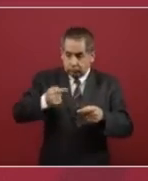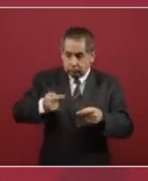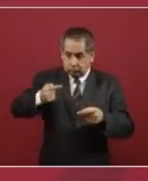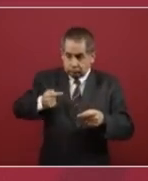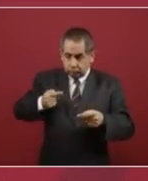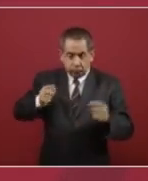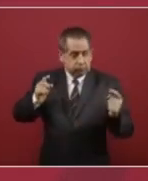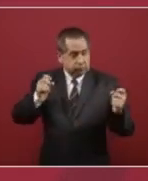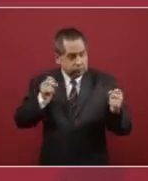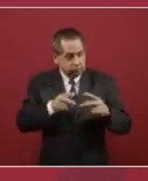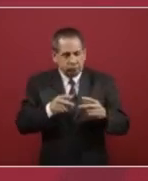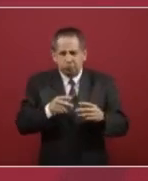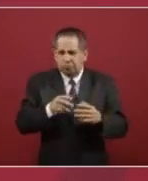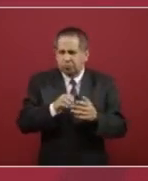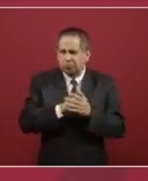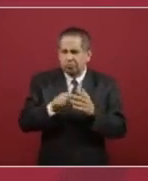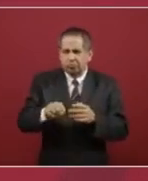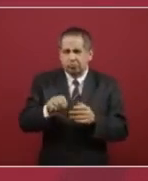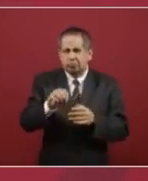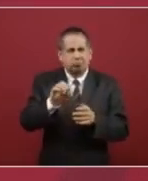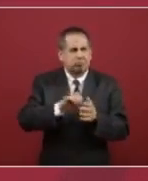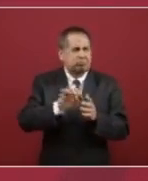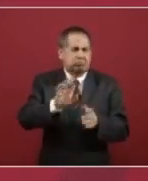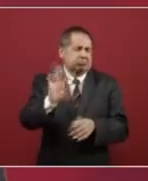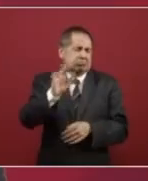Un día como ayer,